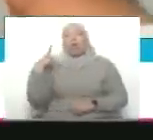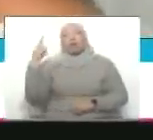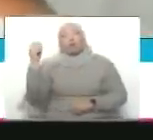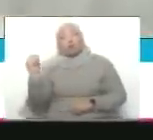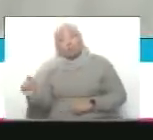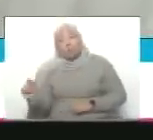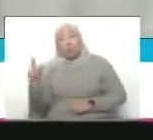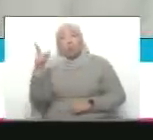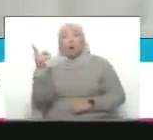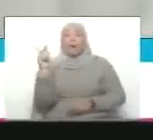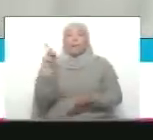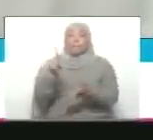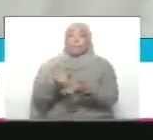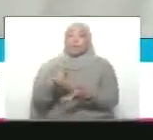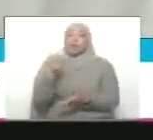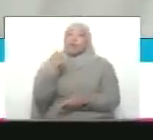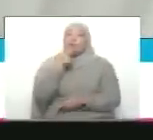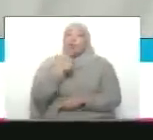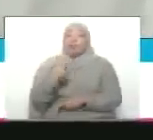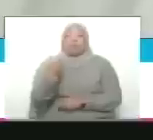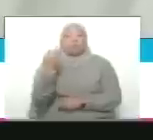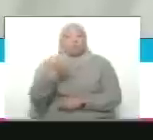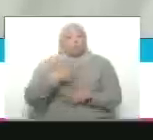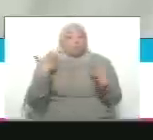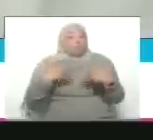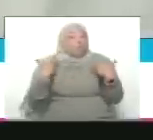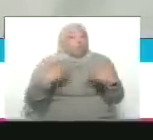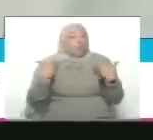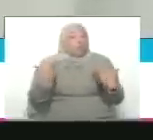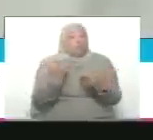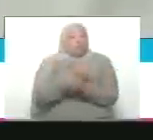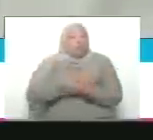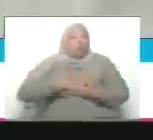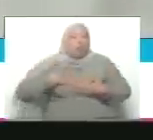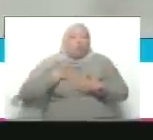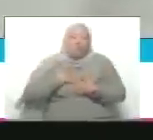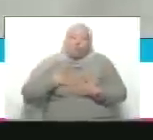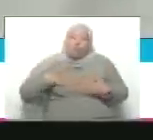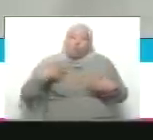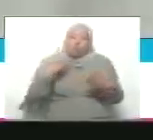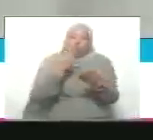Tun para sincero contento de estar aquí meo muy en